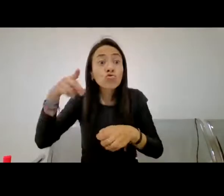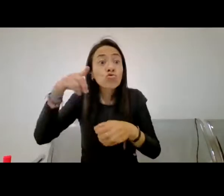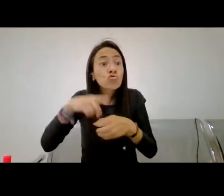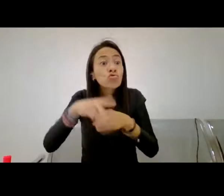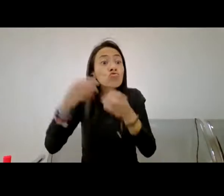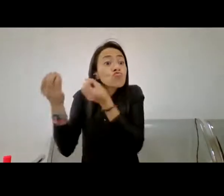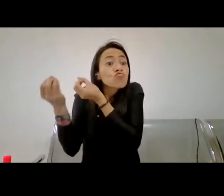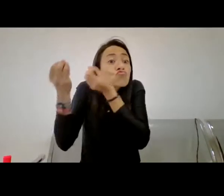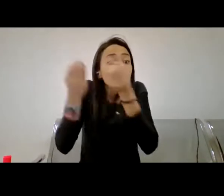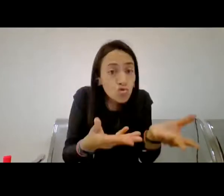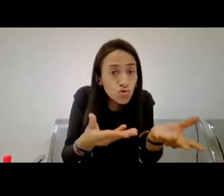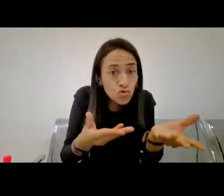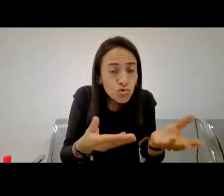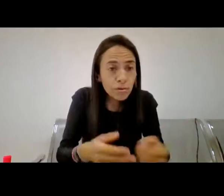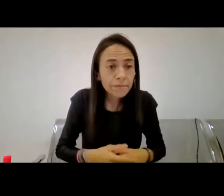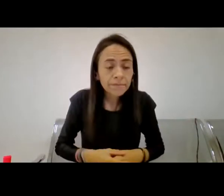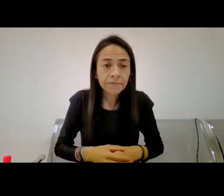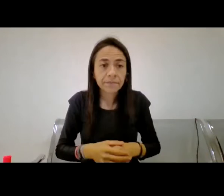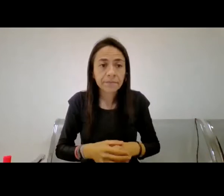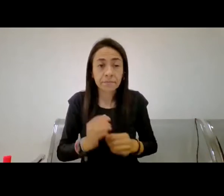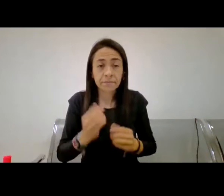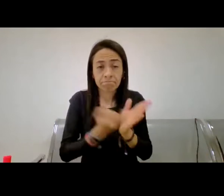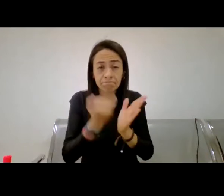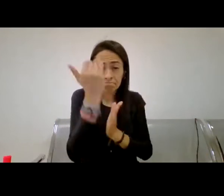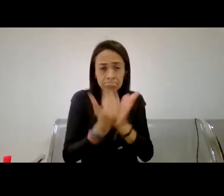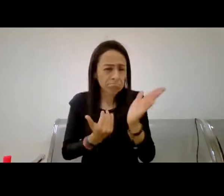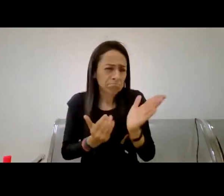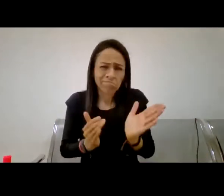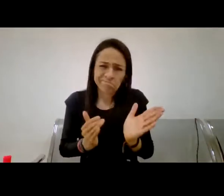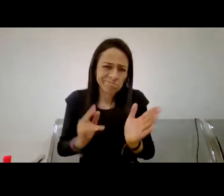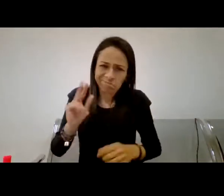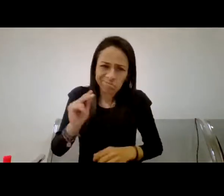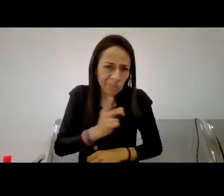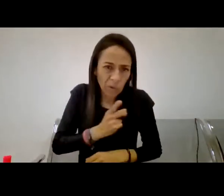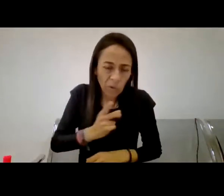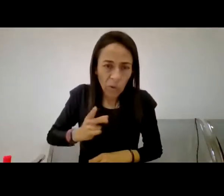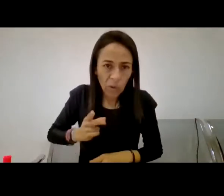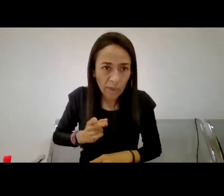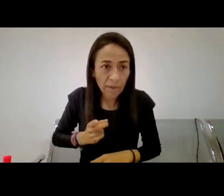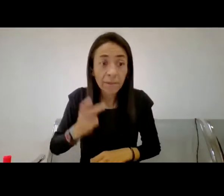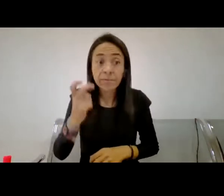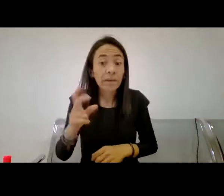pero querría decir que es posible que en una reforma posterior, la del próximo año, se